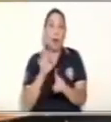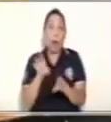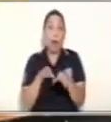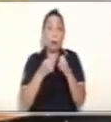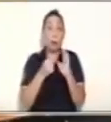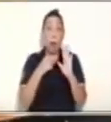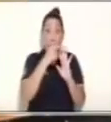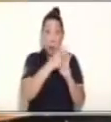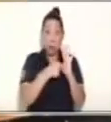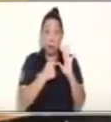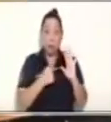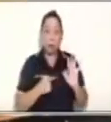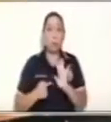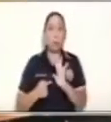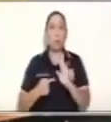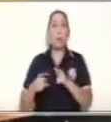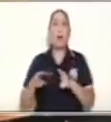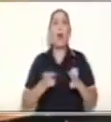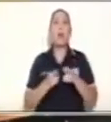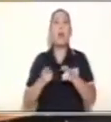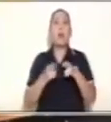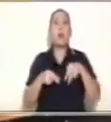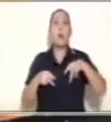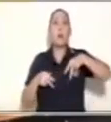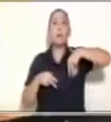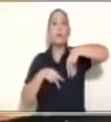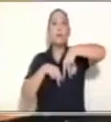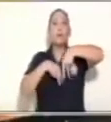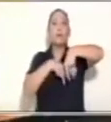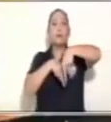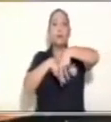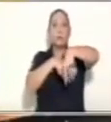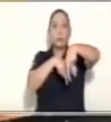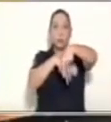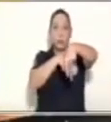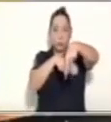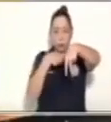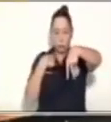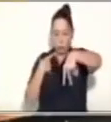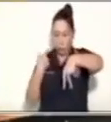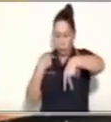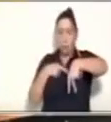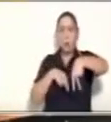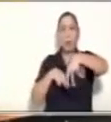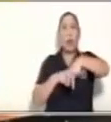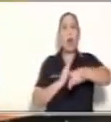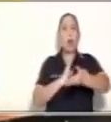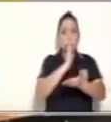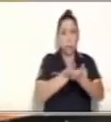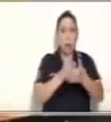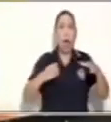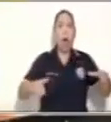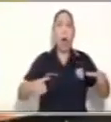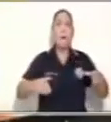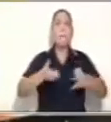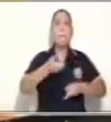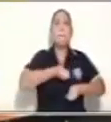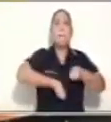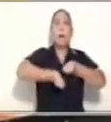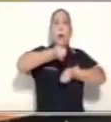iban al río, pasaban por un pequeño bosque a traer agua al pozo. Ellas